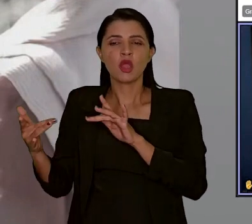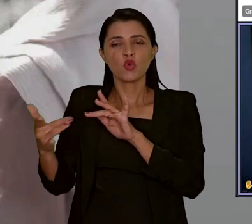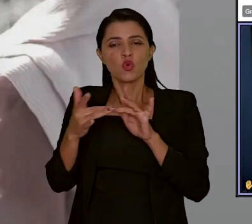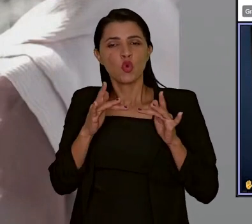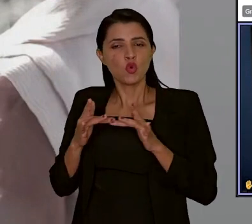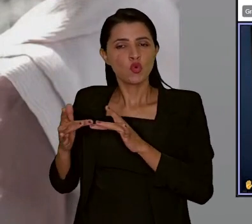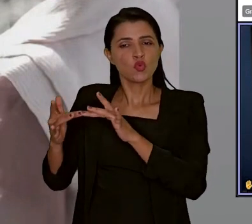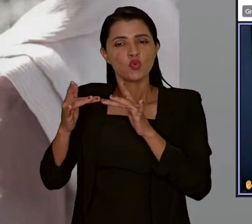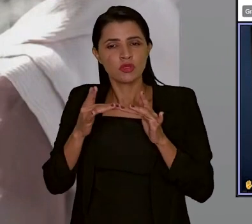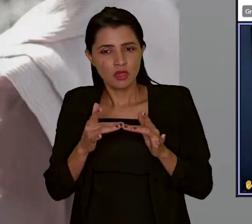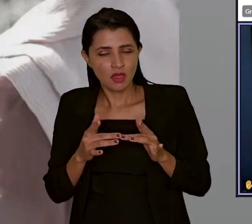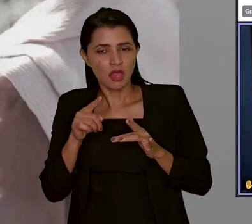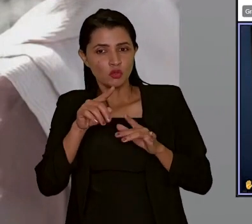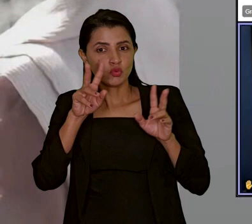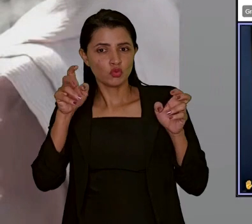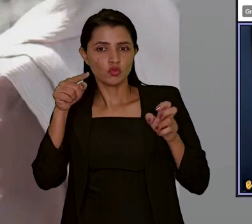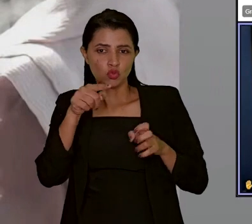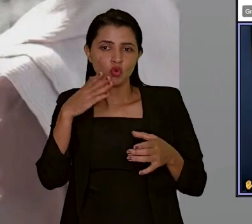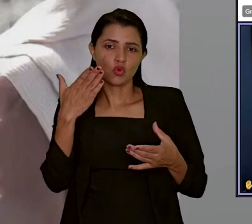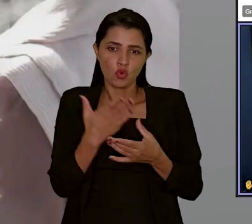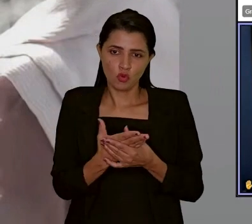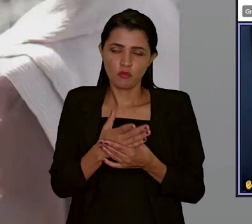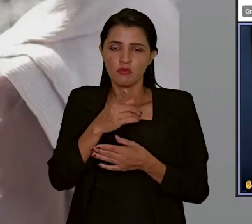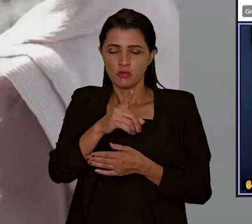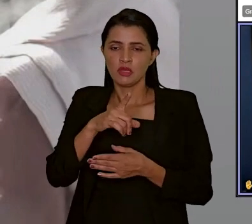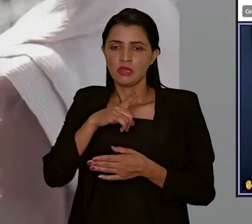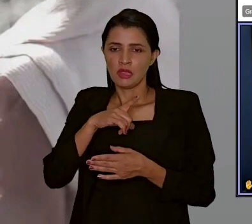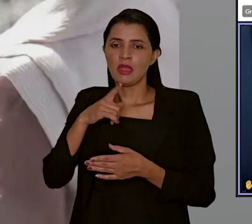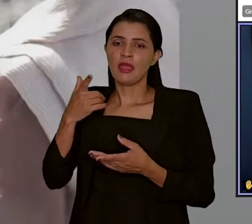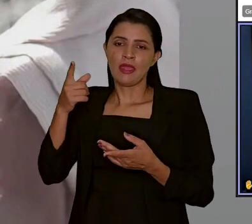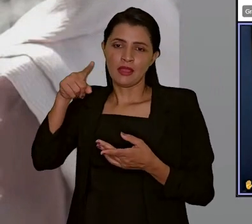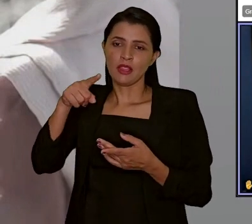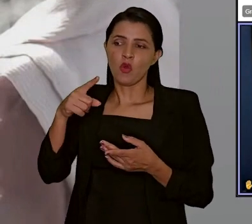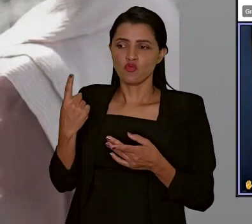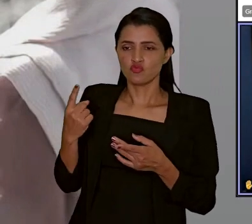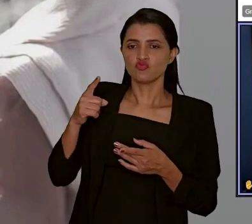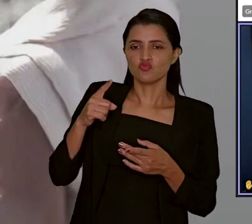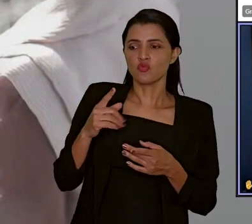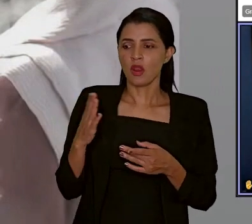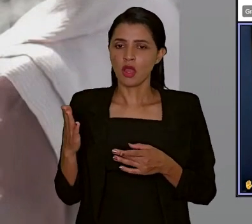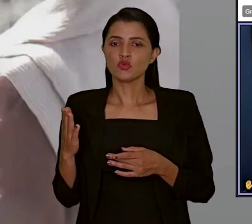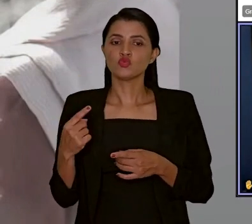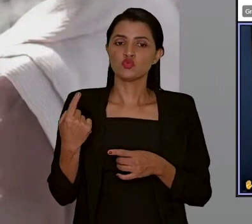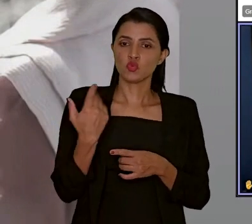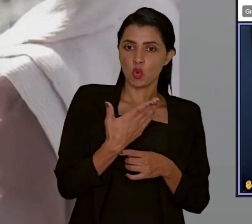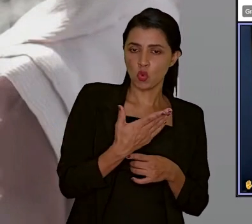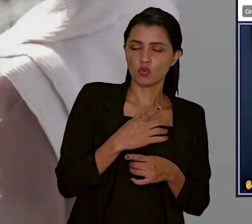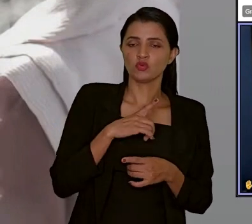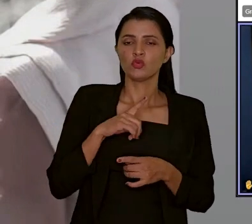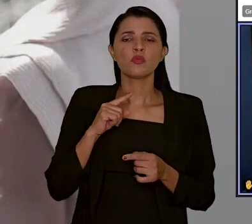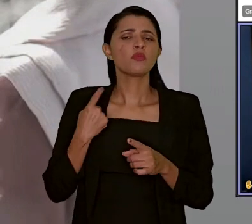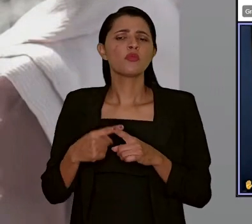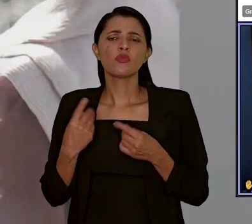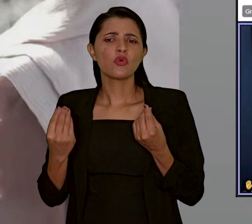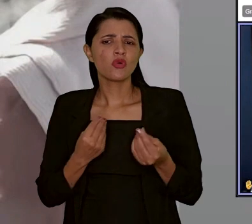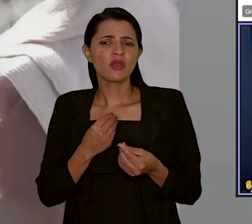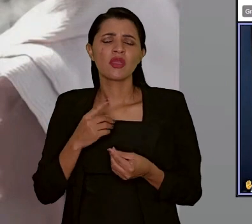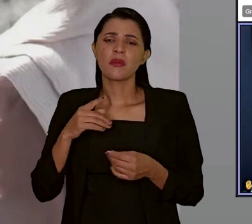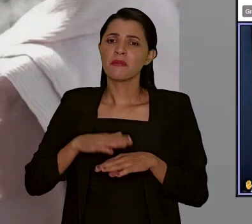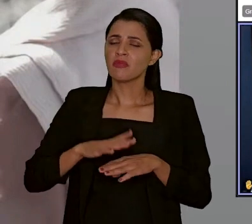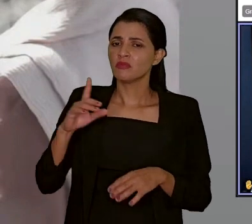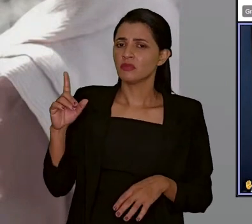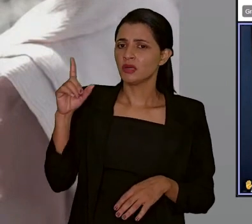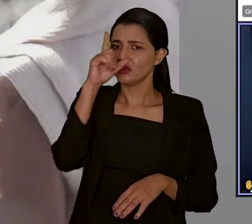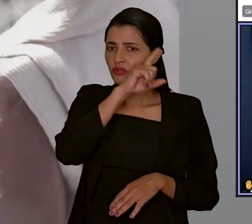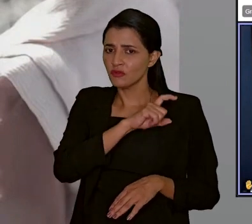dos jueces que están interviniendo de un lado y del otro. Pero la que es más difícil, y a la que aludía